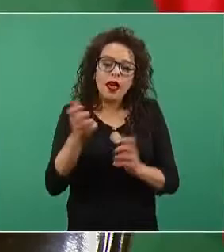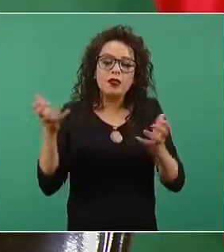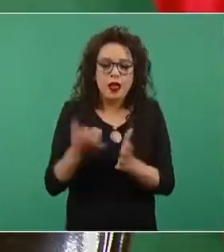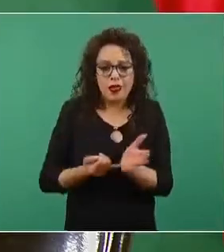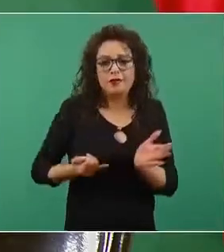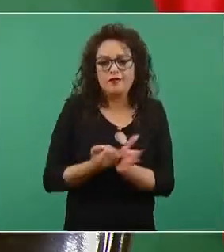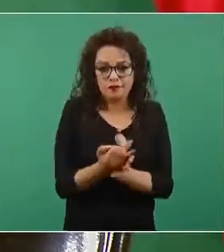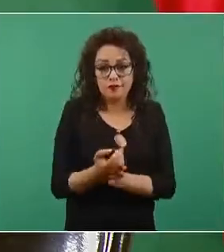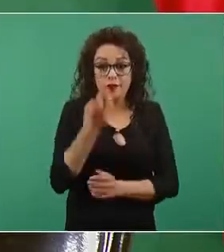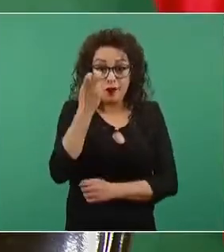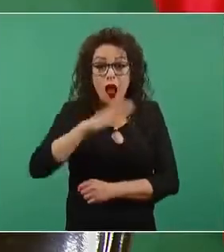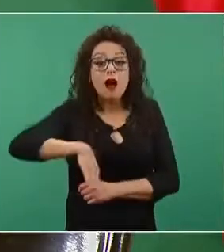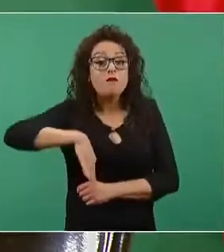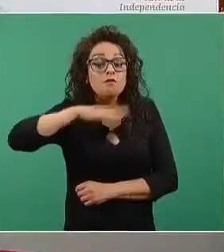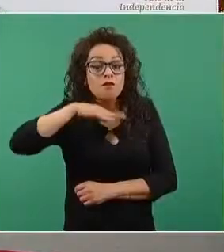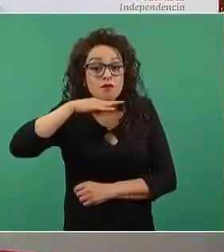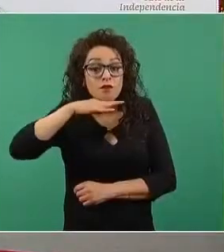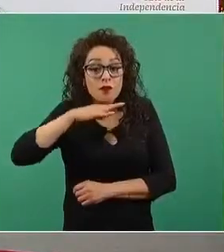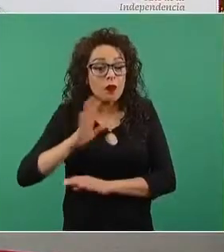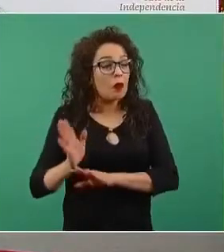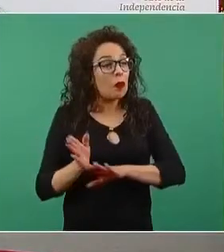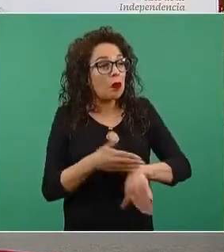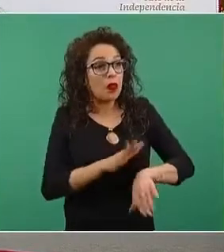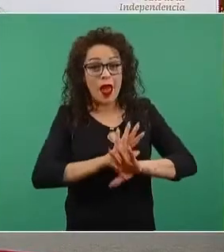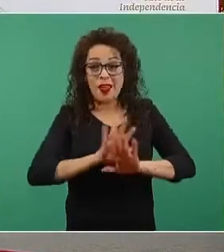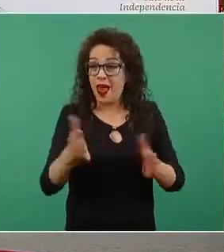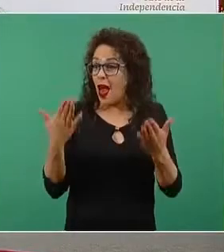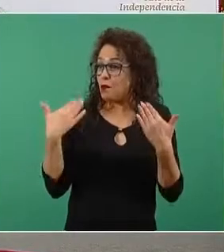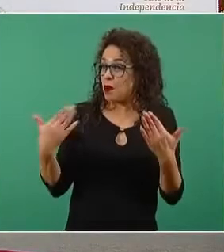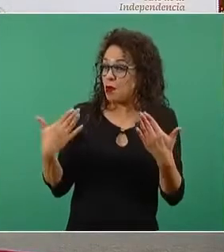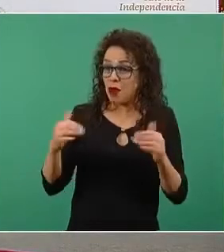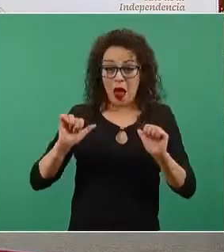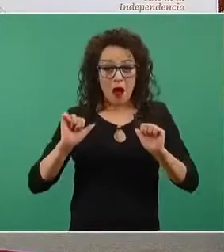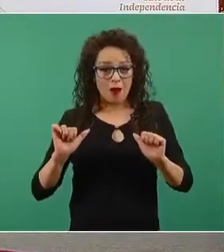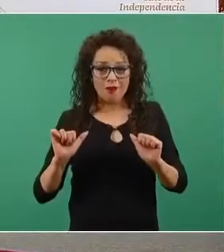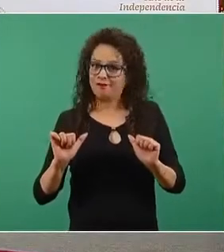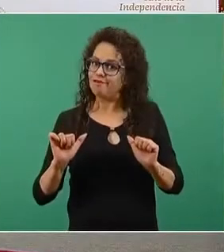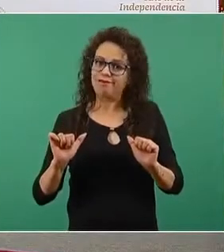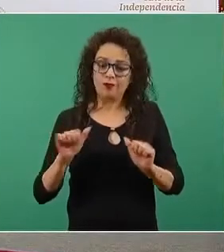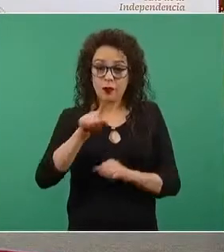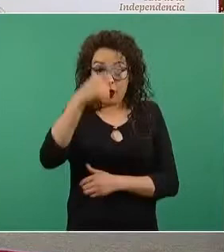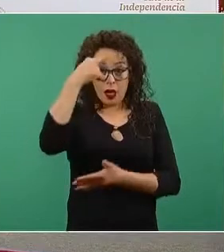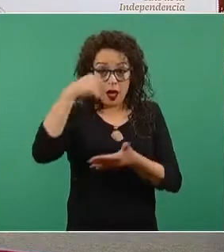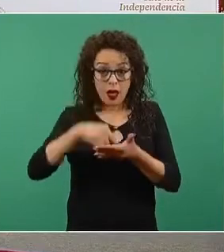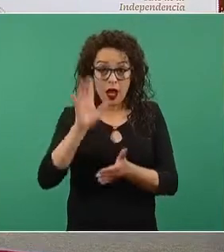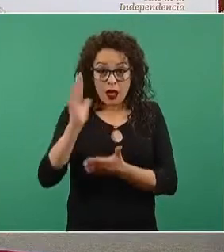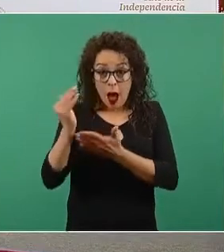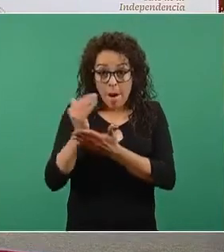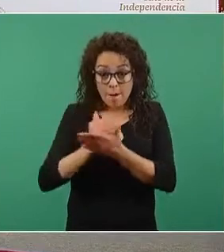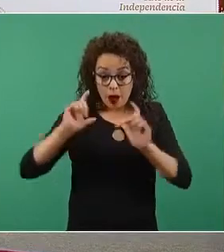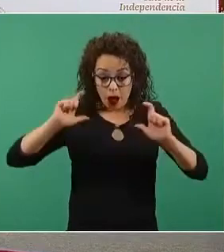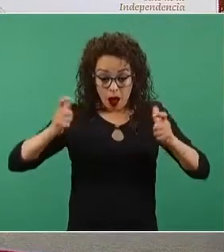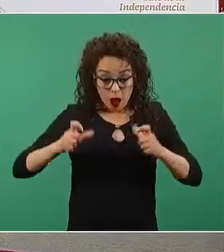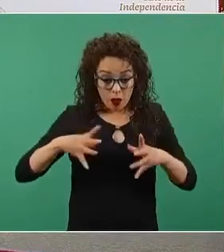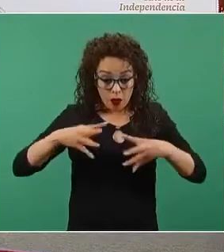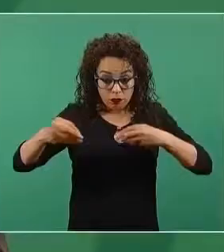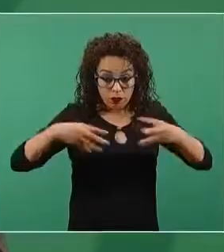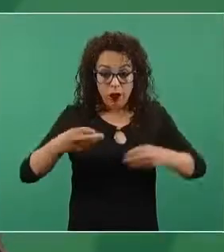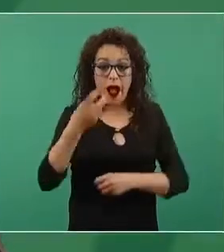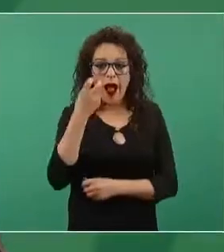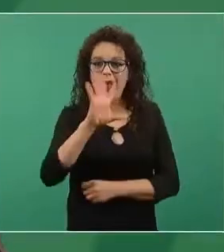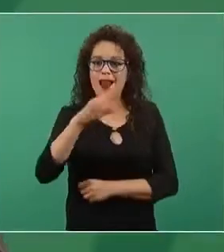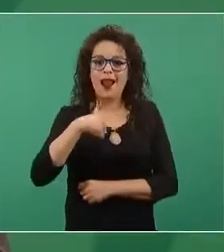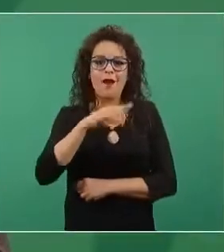mantengamos las medidas y no pensemos que porque los números de contagios van disminuyendo, pues entonces yo ya puedo